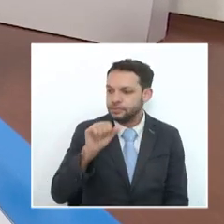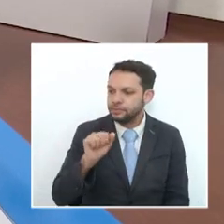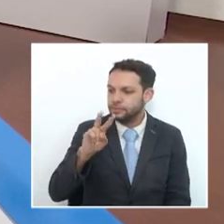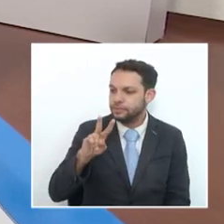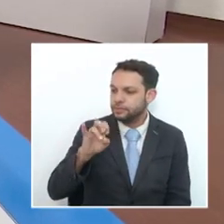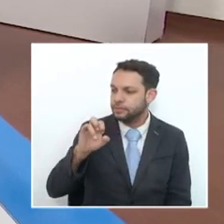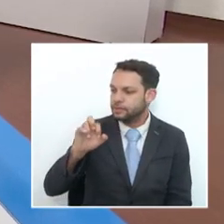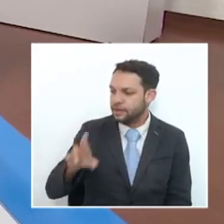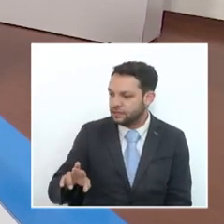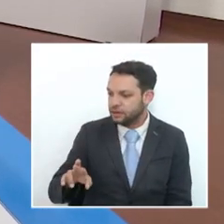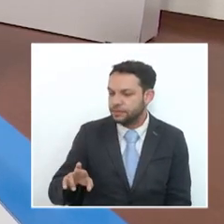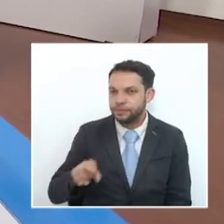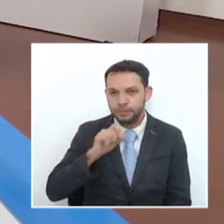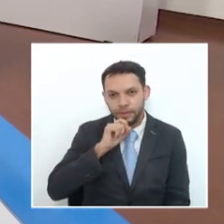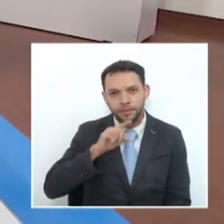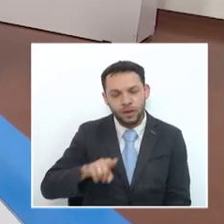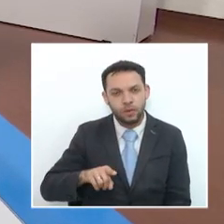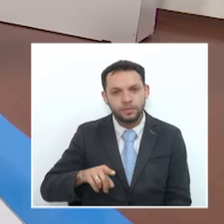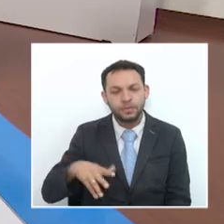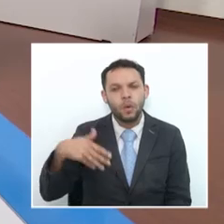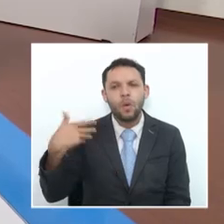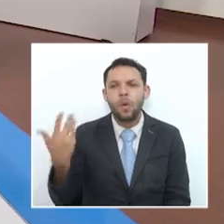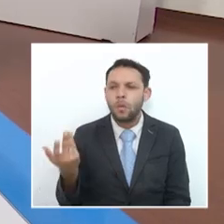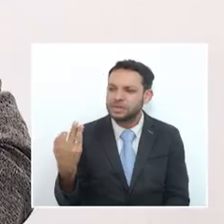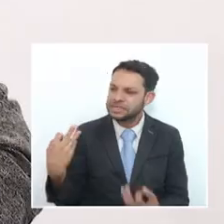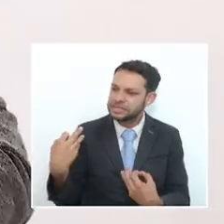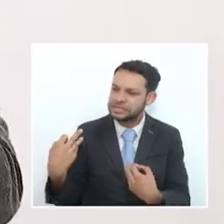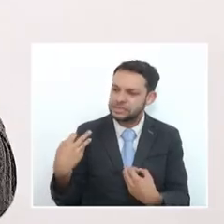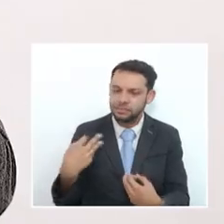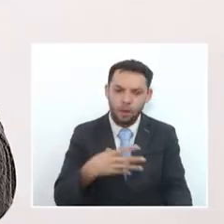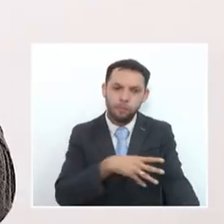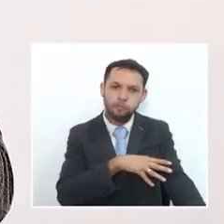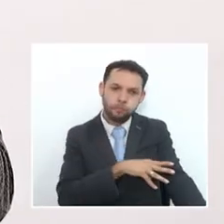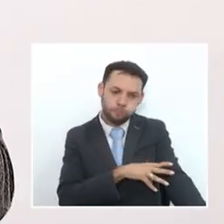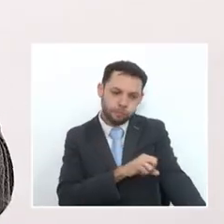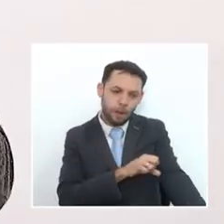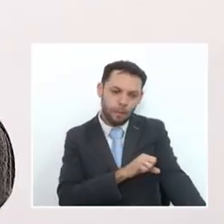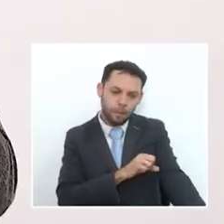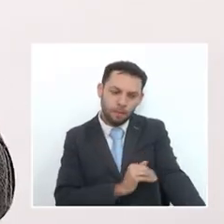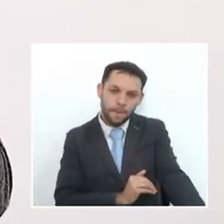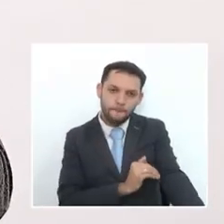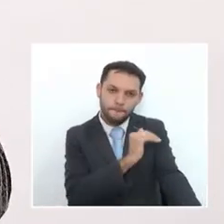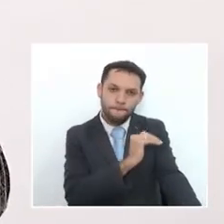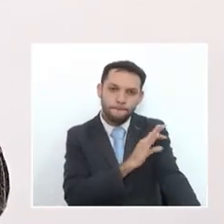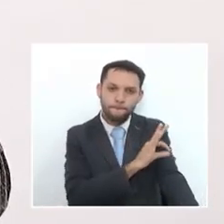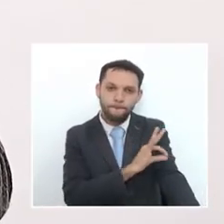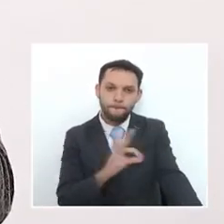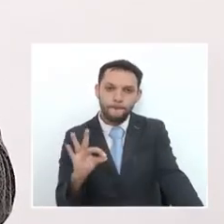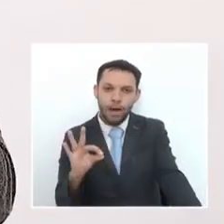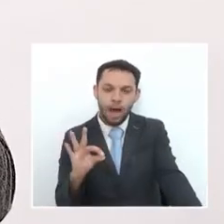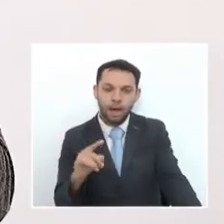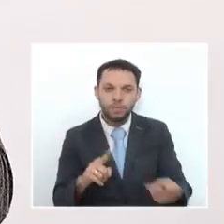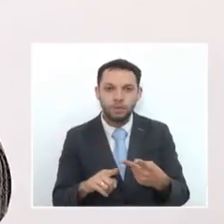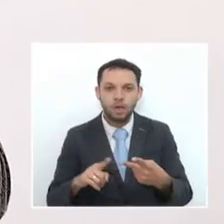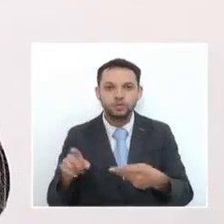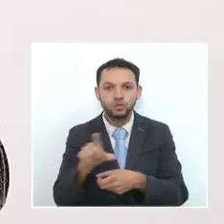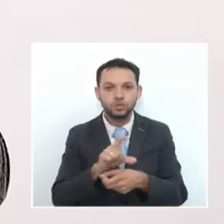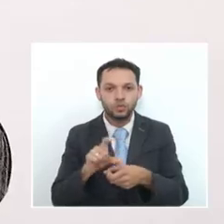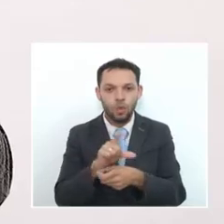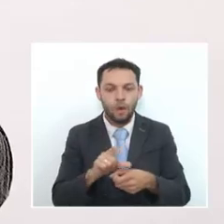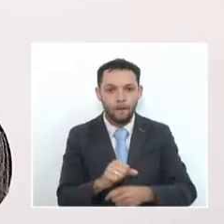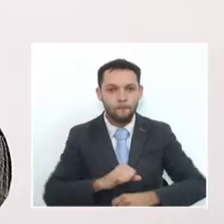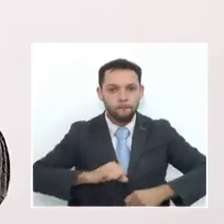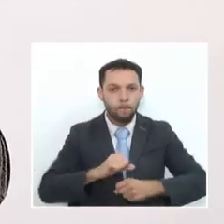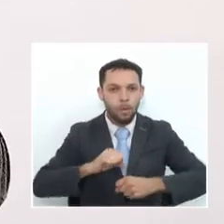¿cómo explica que la tensión en tierra caliente se desaparece Y en Bogotá, altísima,